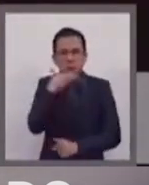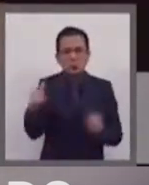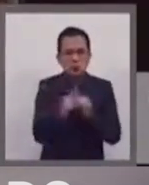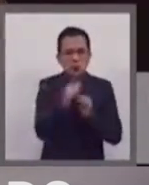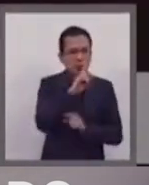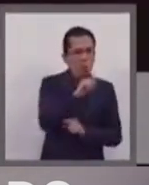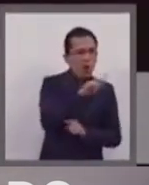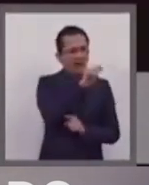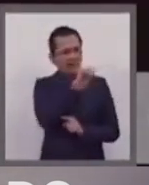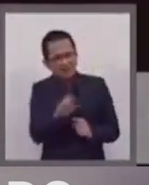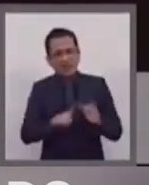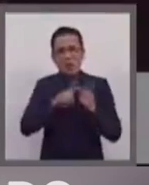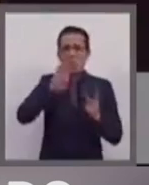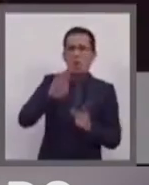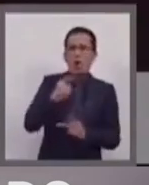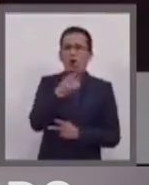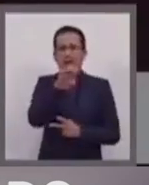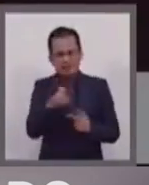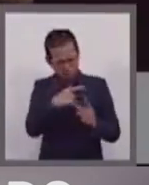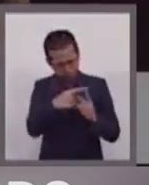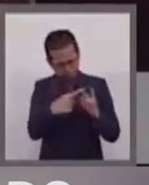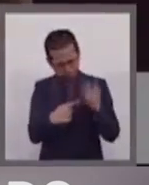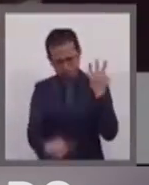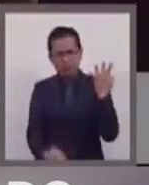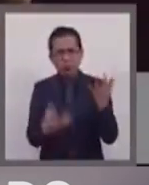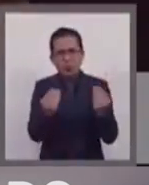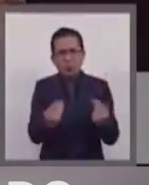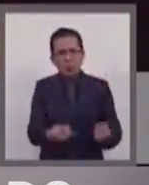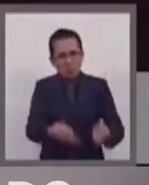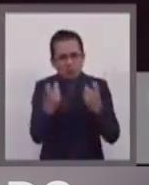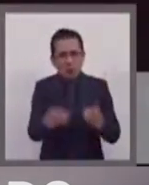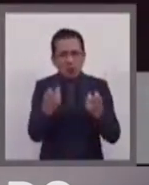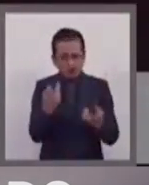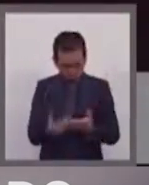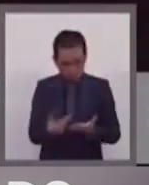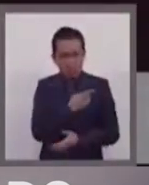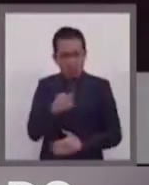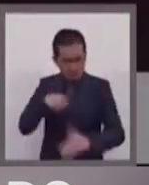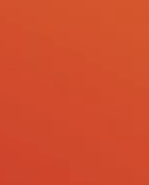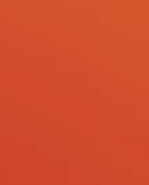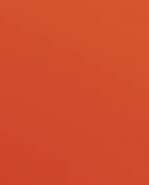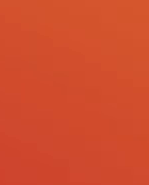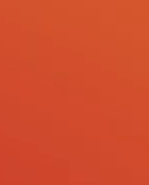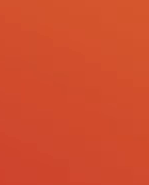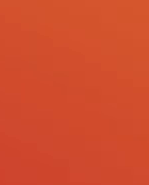Duarte, los Borge y toda esa bola de delincuentes que deberían de estar hoy en la cárcel.